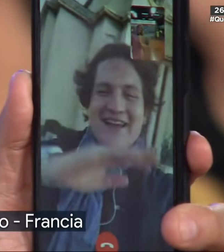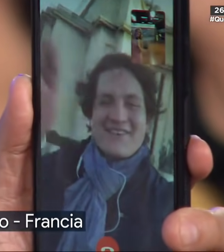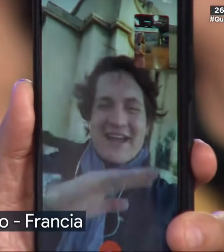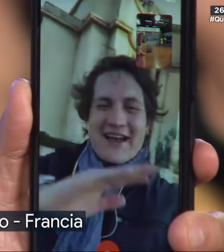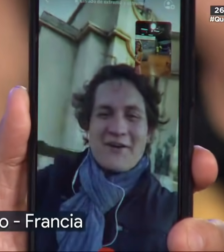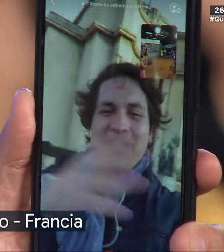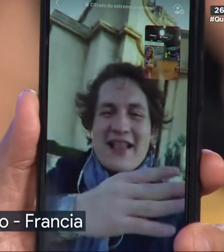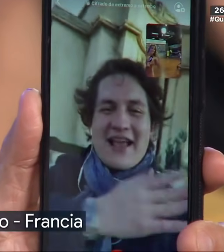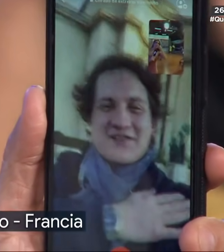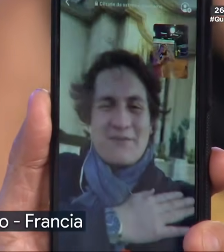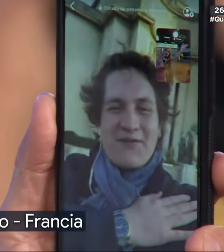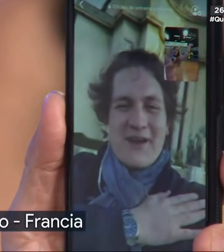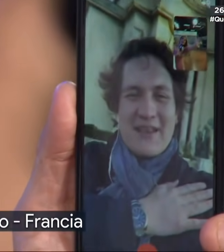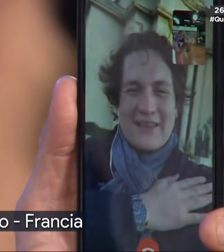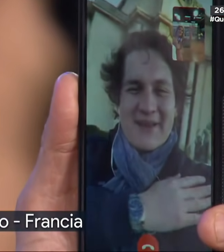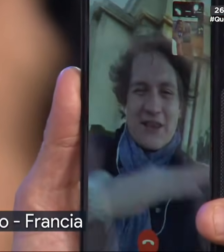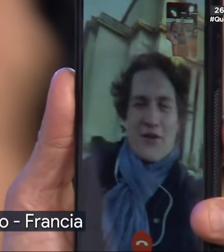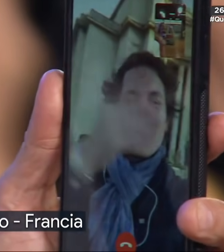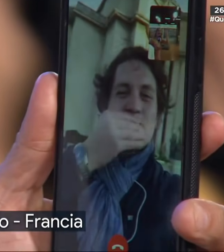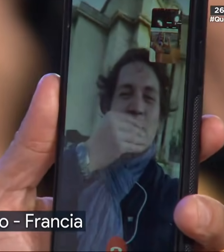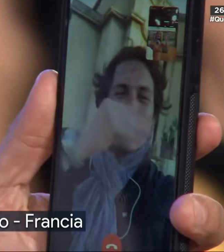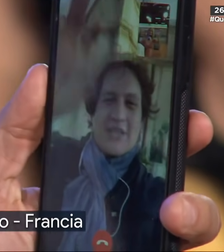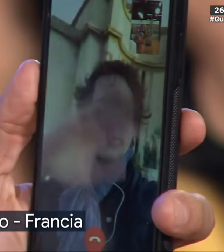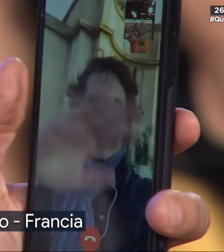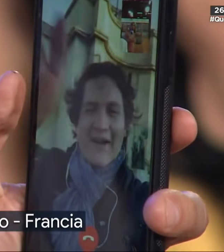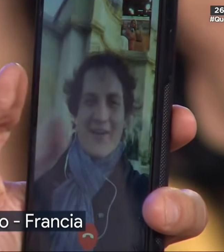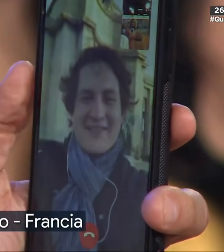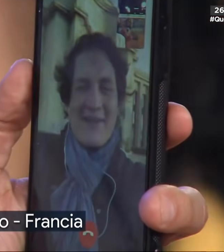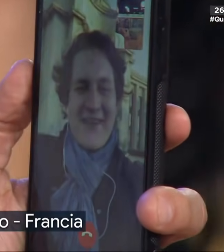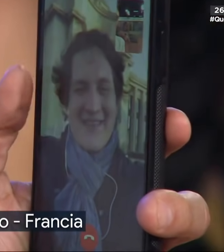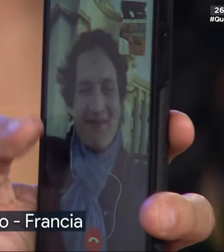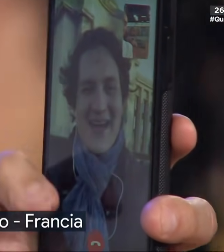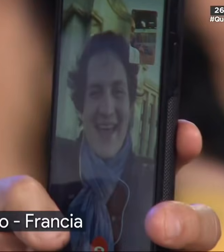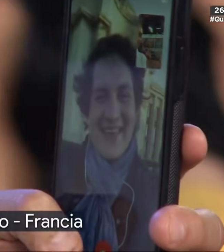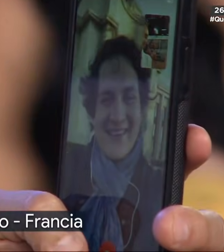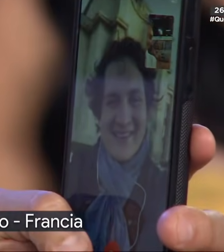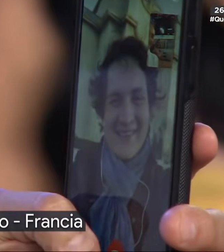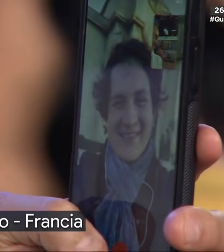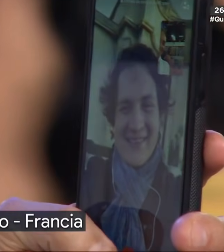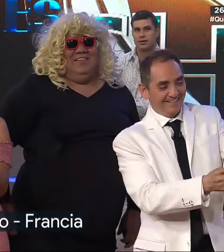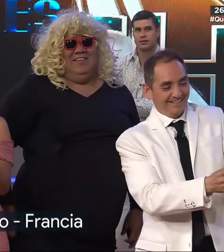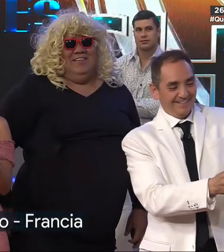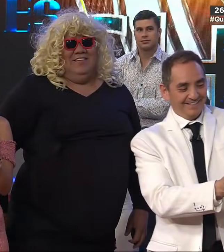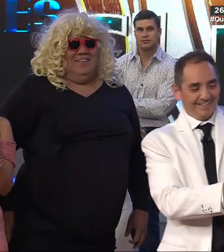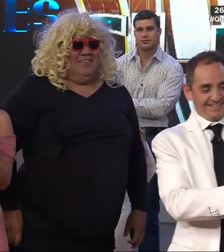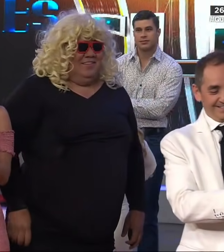estén bien. Chao. Hasta luego. Chao. Un abrazo muy fuerte para todos. Chao. Que estén bien. Bye. Qué